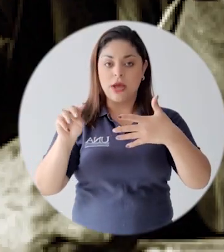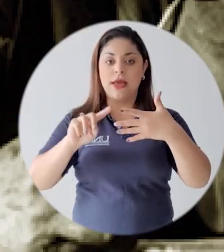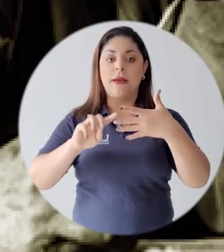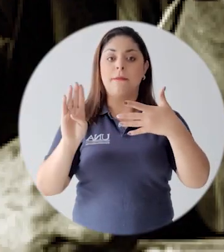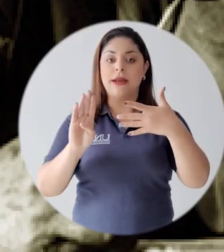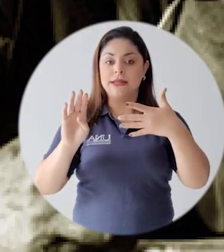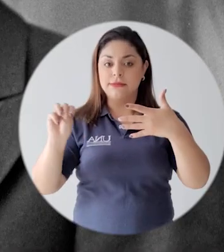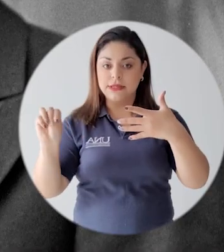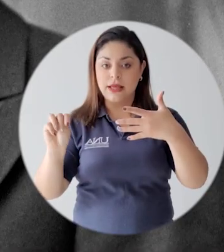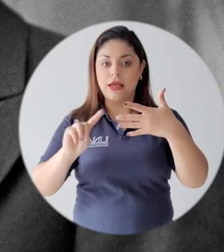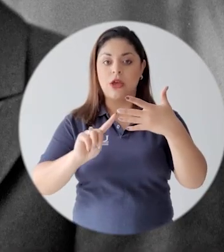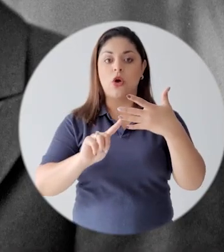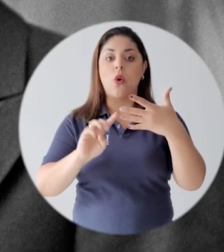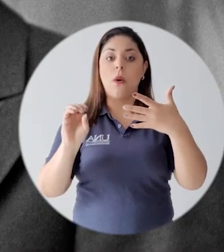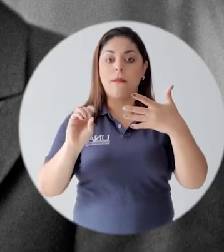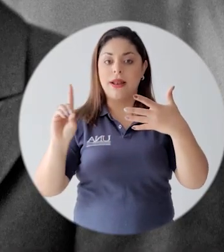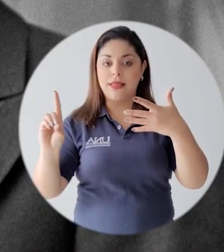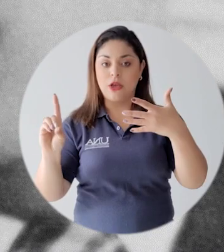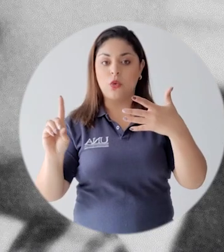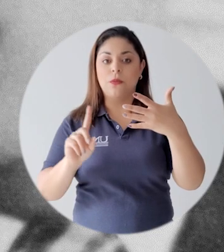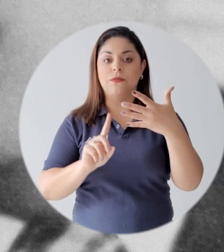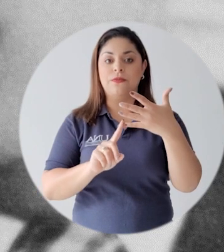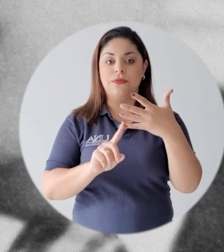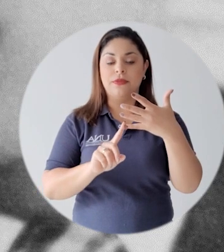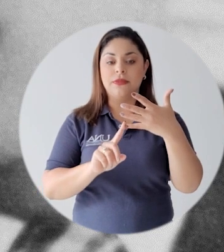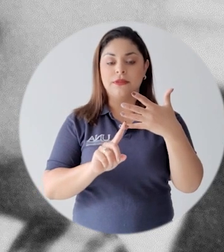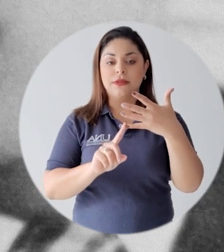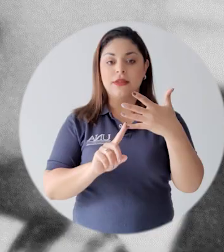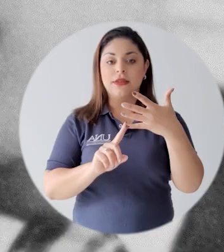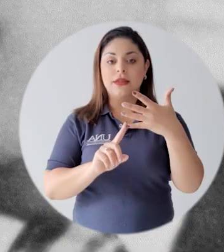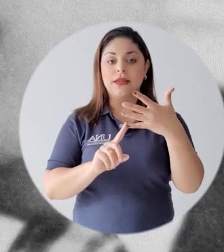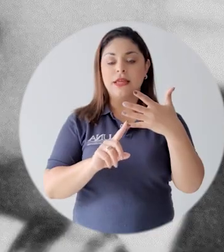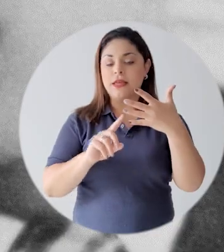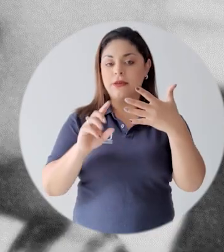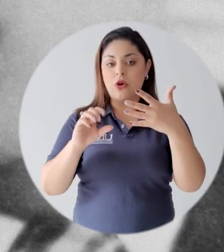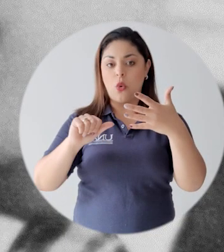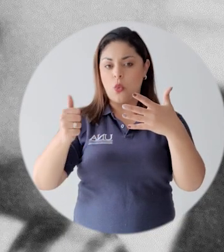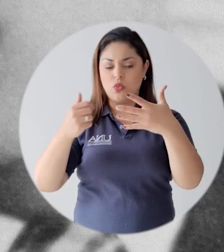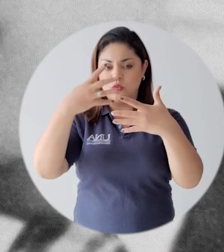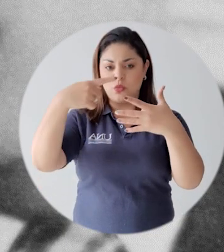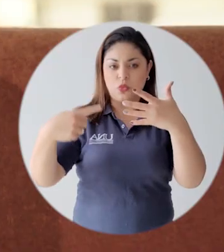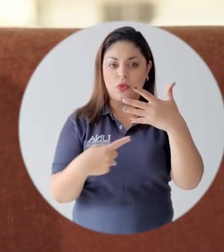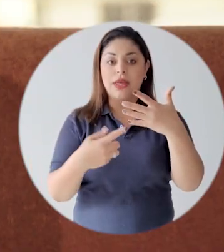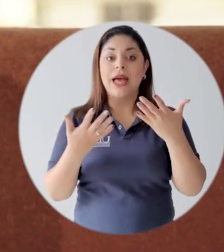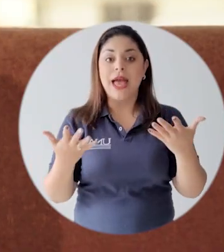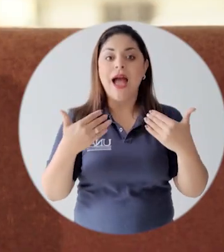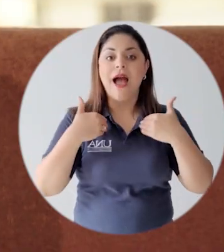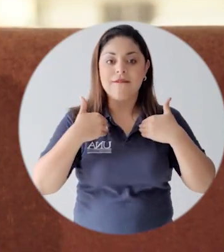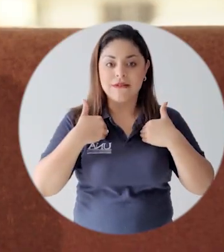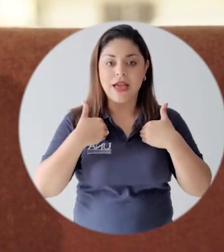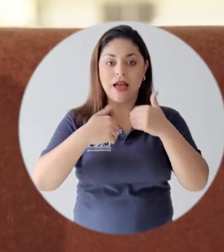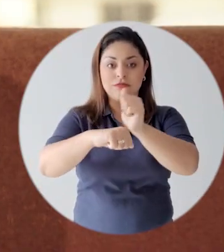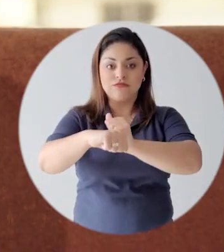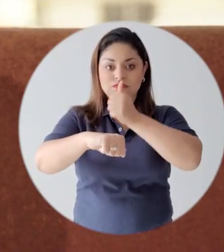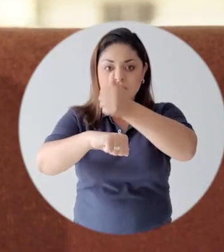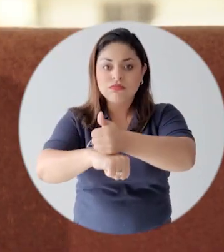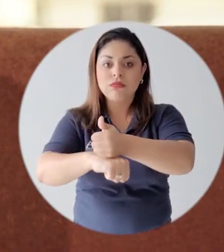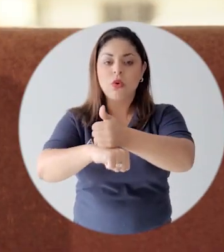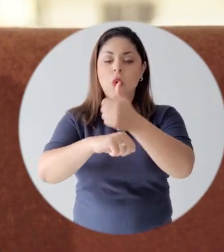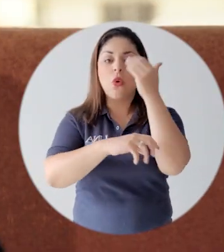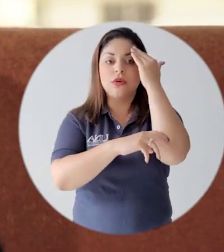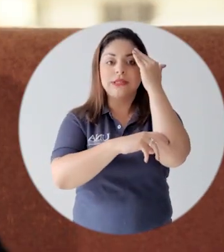Monge, Brenes Mesén, don Bardengo. De manera que